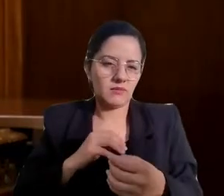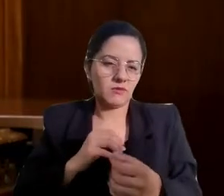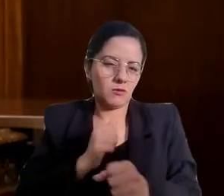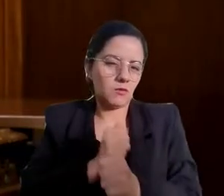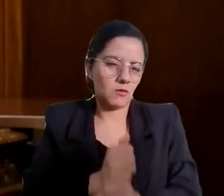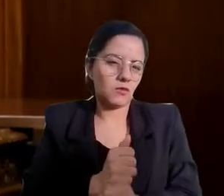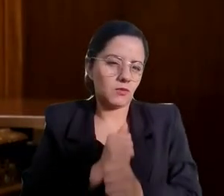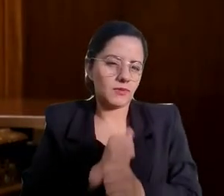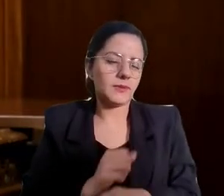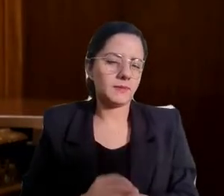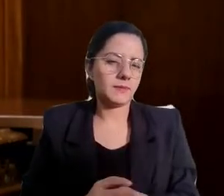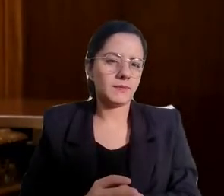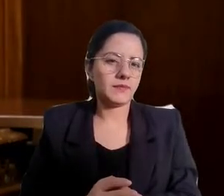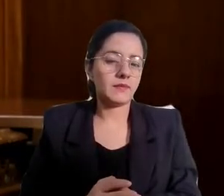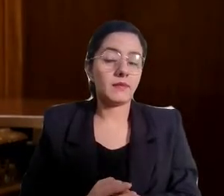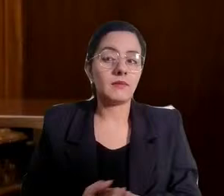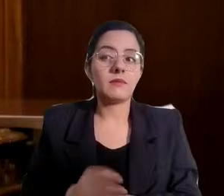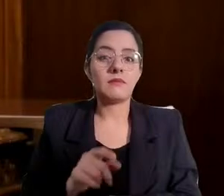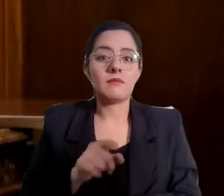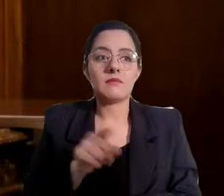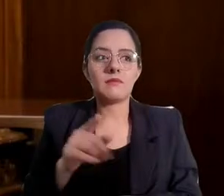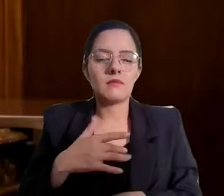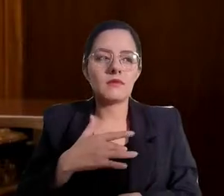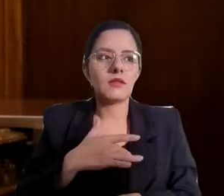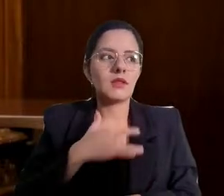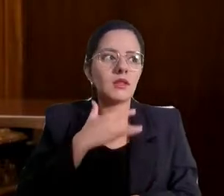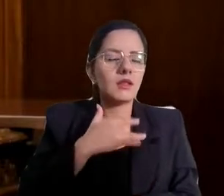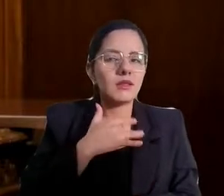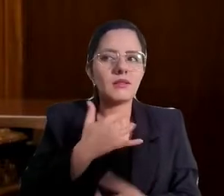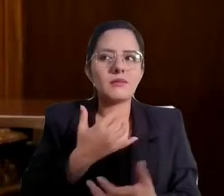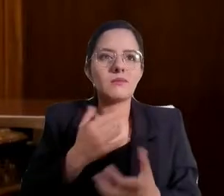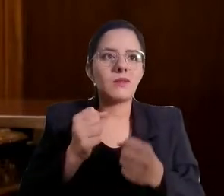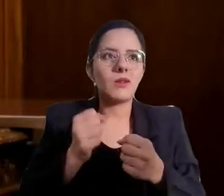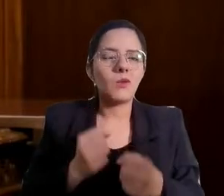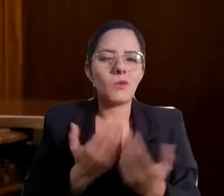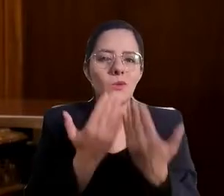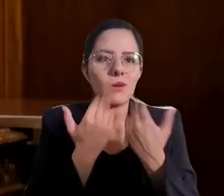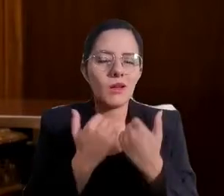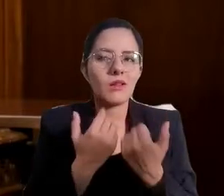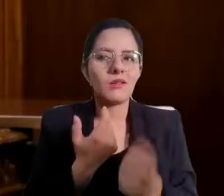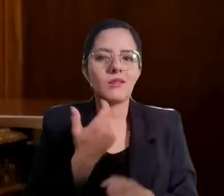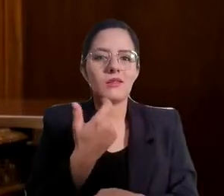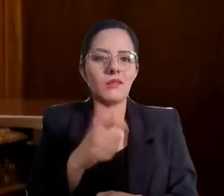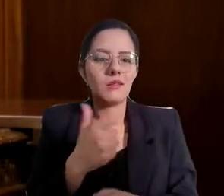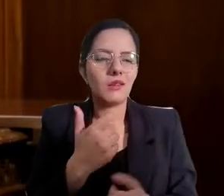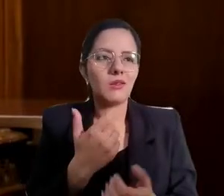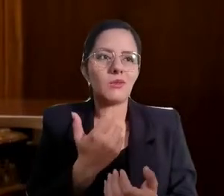que derivan en inseguridad social y